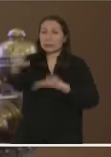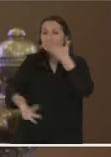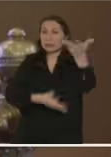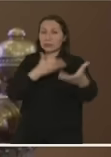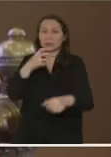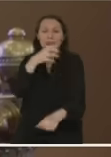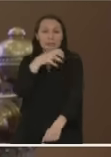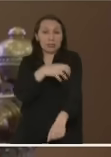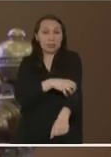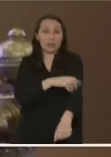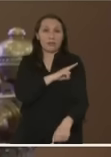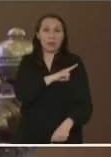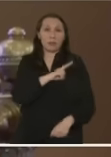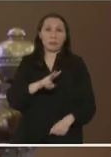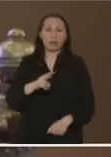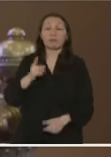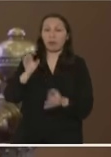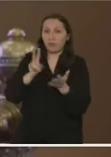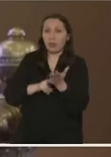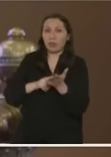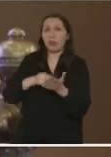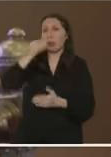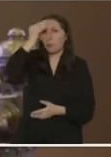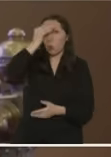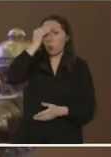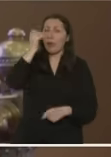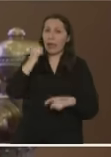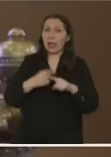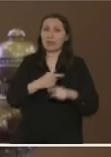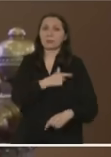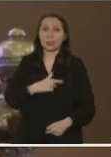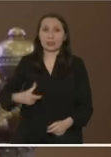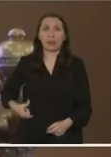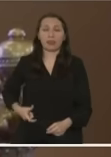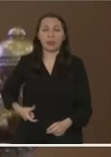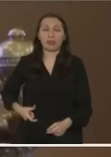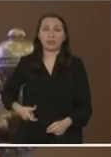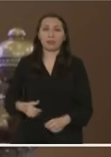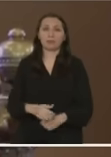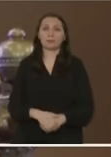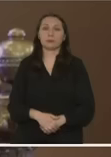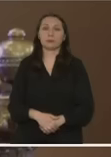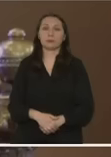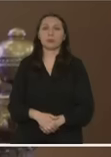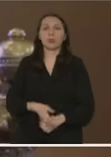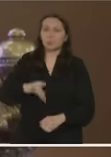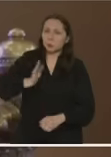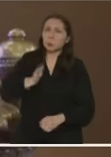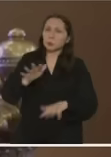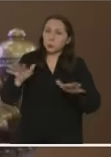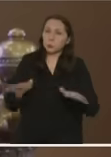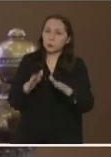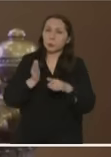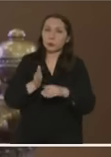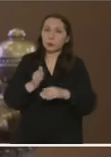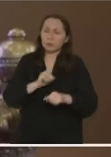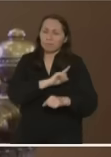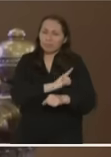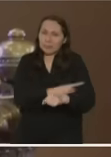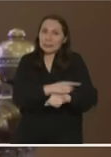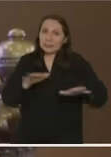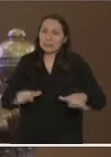de la región de Valparaíso, lo que me consta preocupaba al expresidente, que su perseverancia y